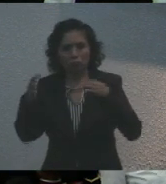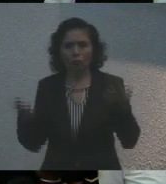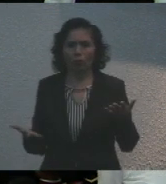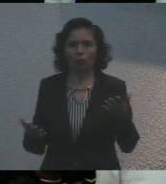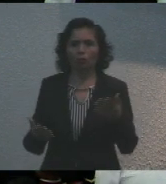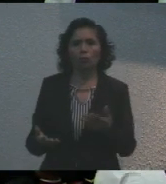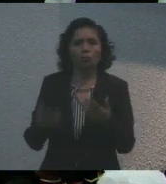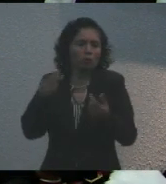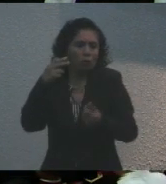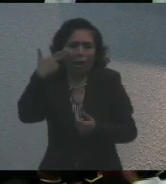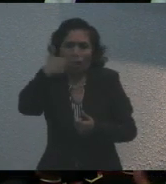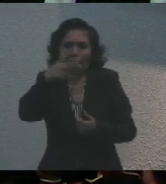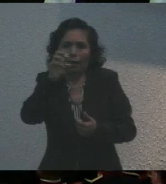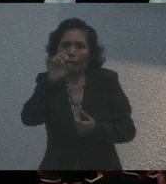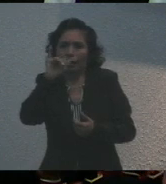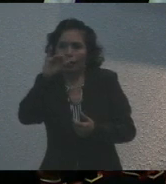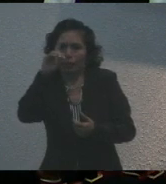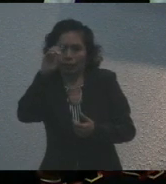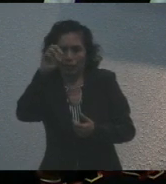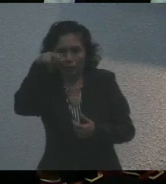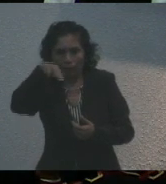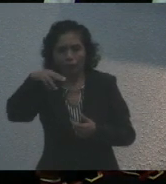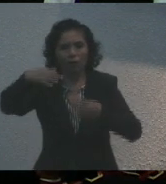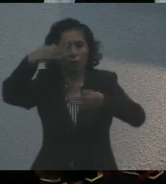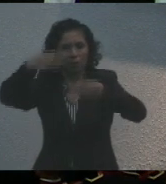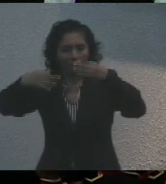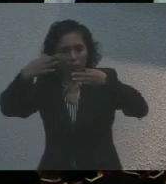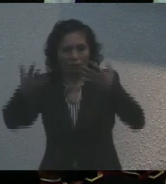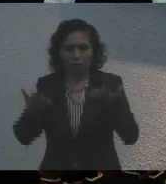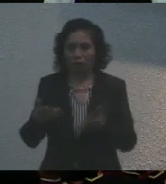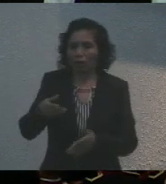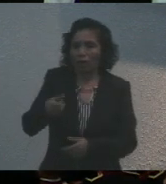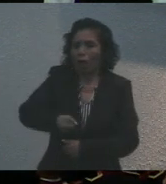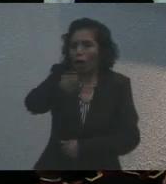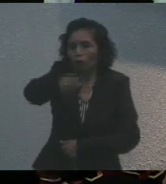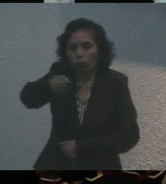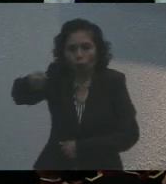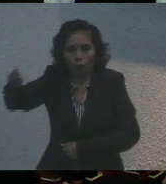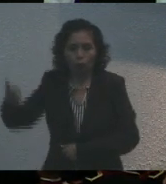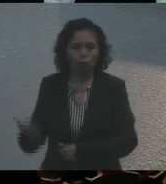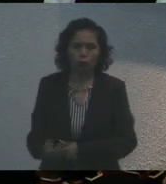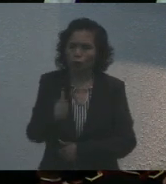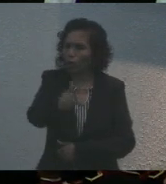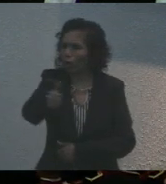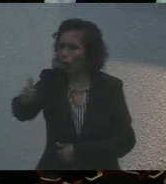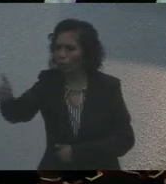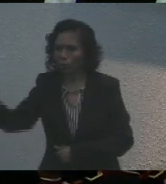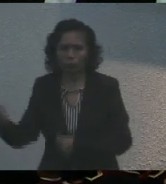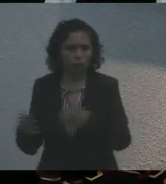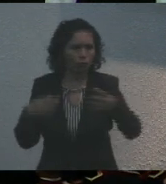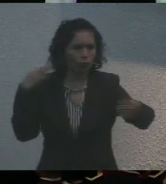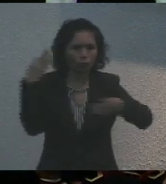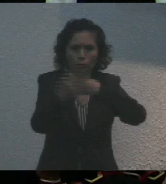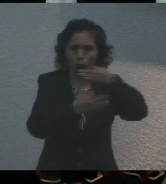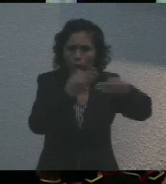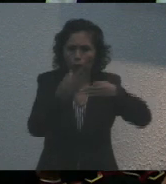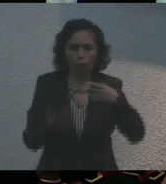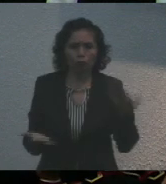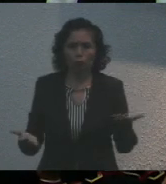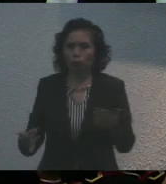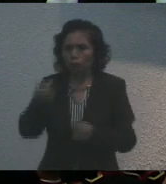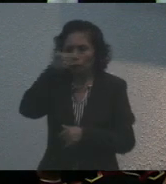magistrado presidente Hayden José Cebada Rivas. Saludo con mucho gusto a cada uno de los generales con quienes